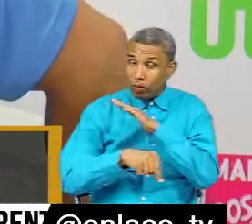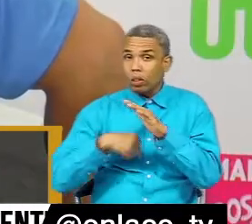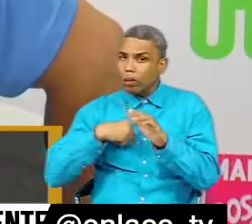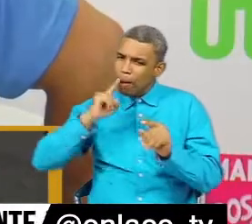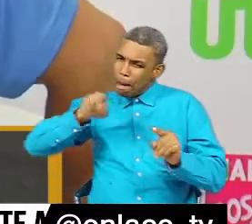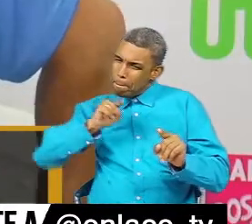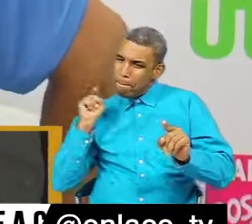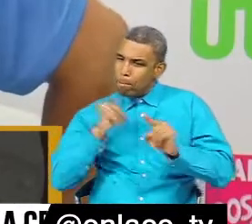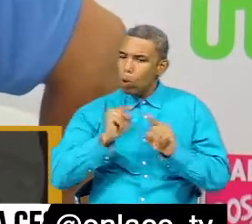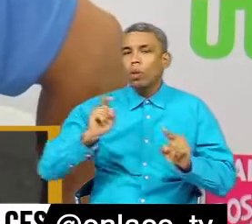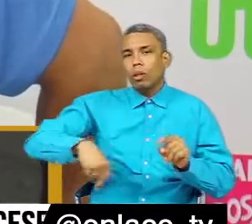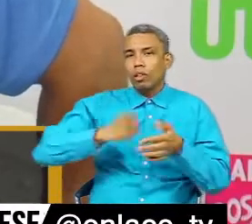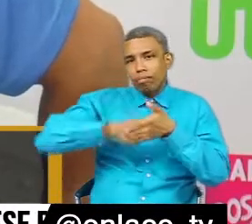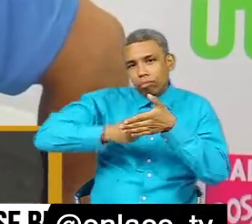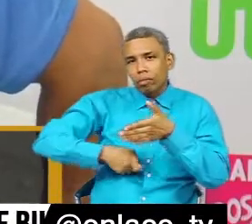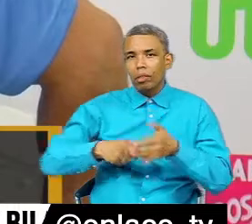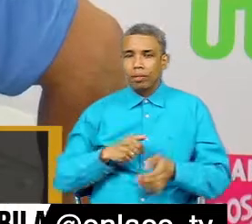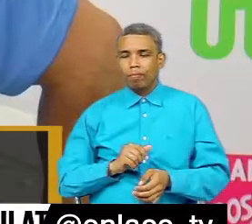y tenemos que